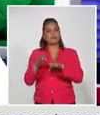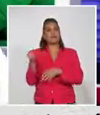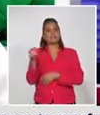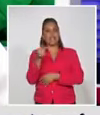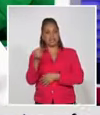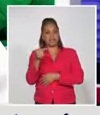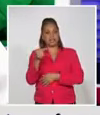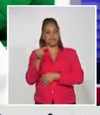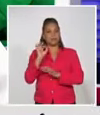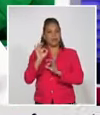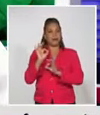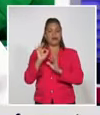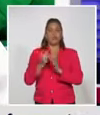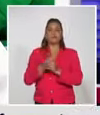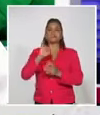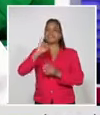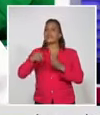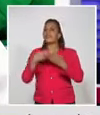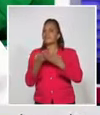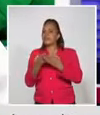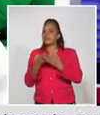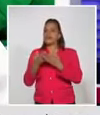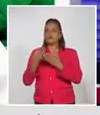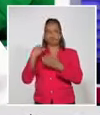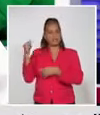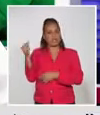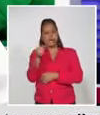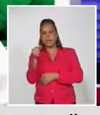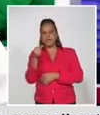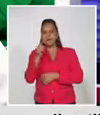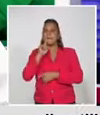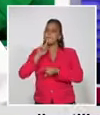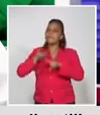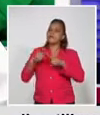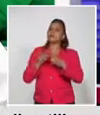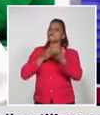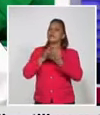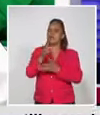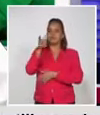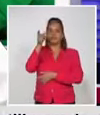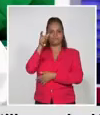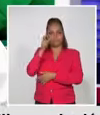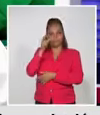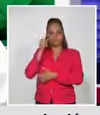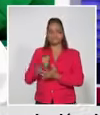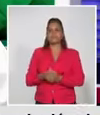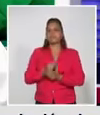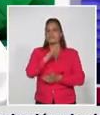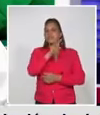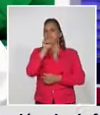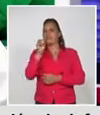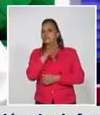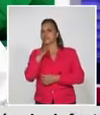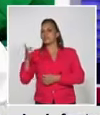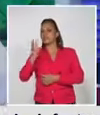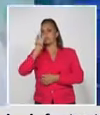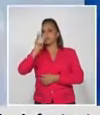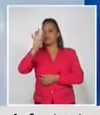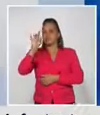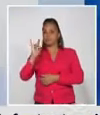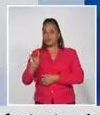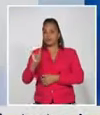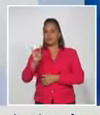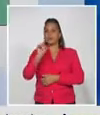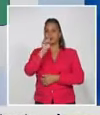todas formas la seguimos informando y evaluando. De 20 a 39 años ayer,